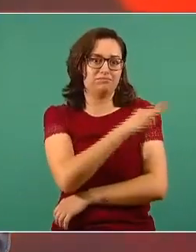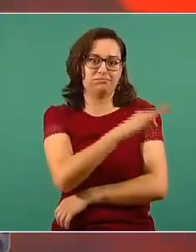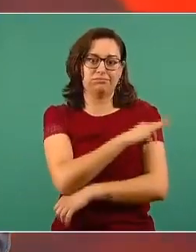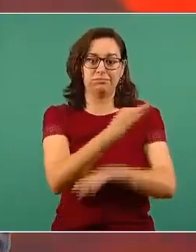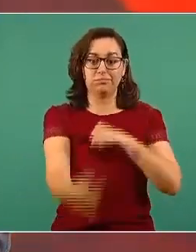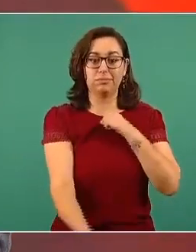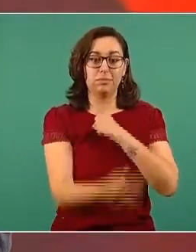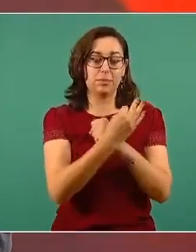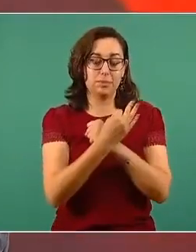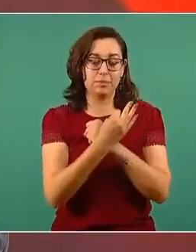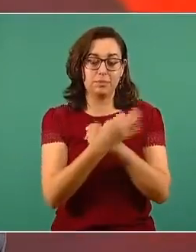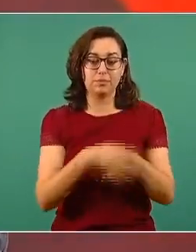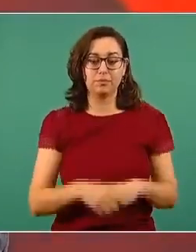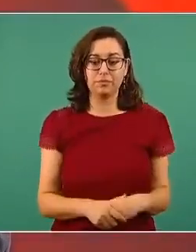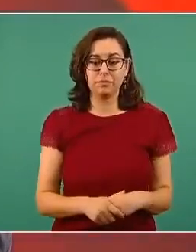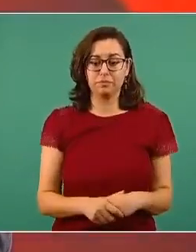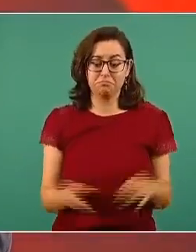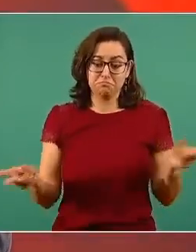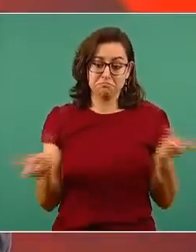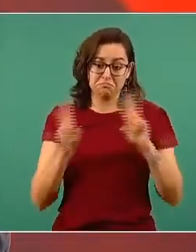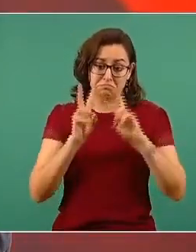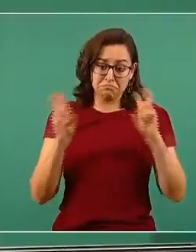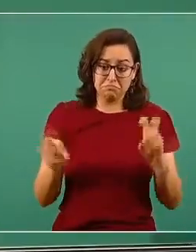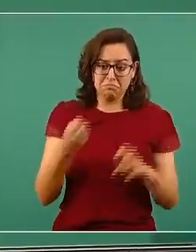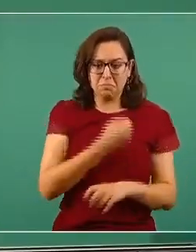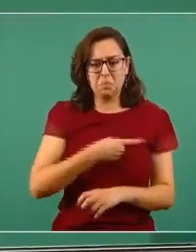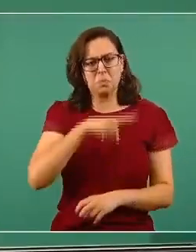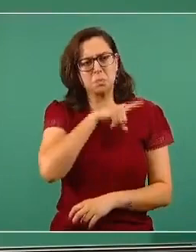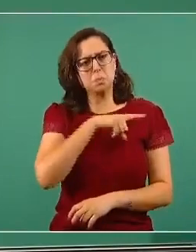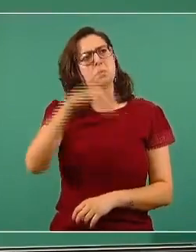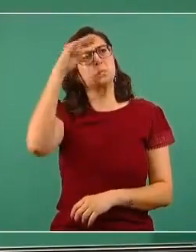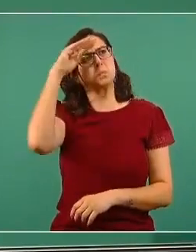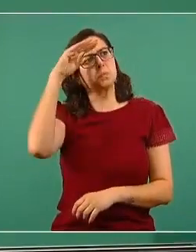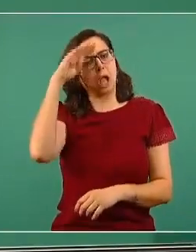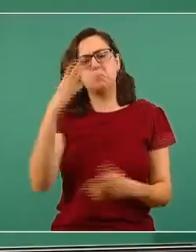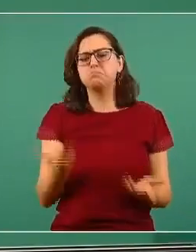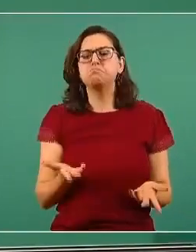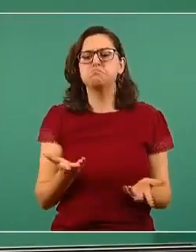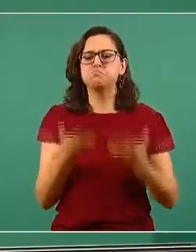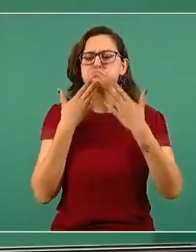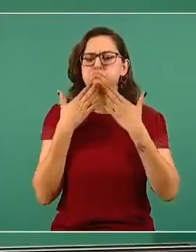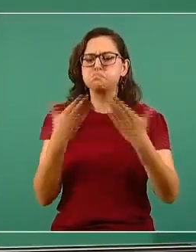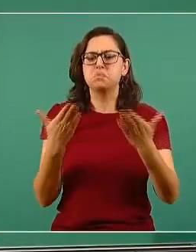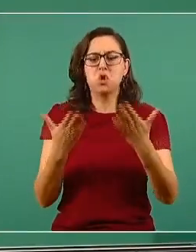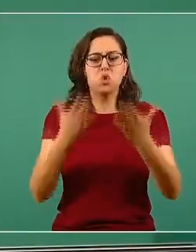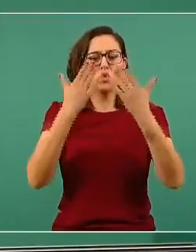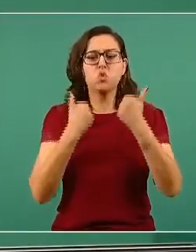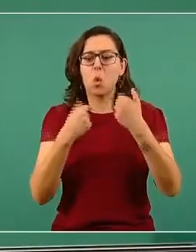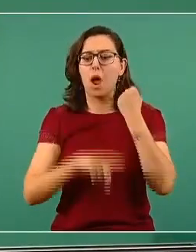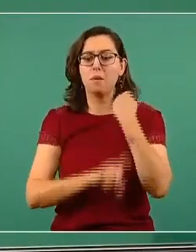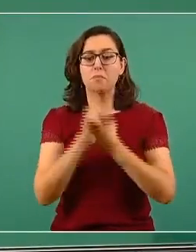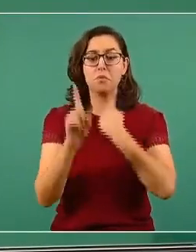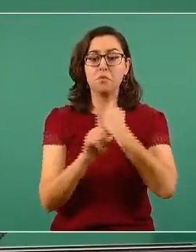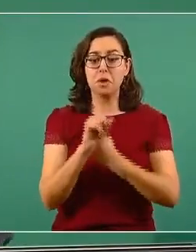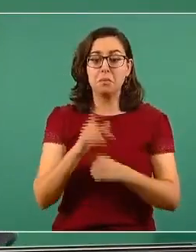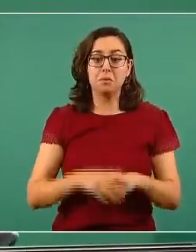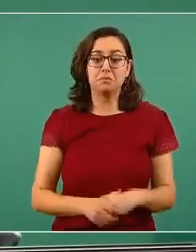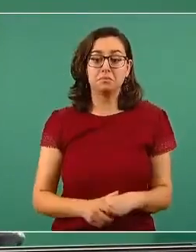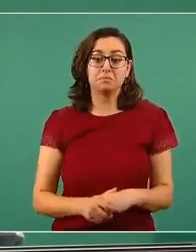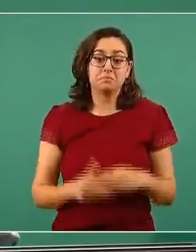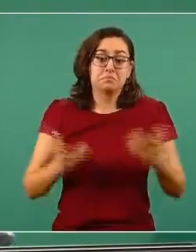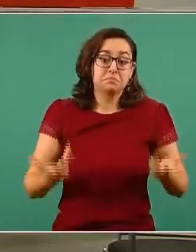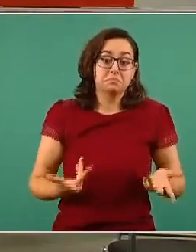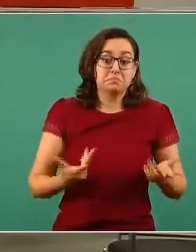Y en términos de salud pública, uno podría pensar, no hay ningún inconveniente. Si esto es un acto espontáneo,